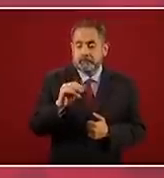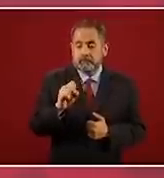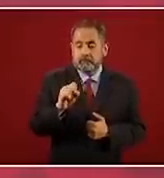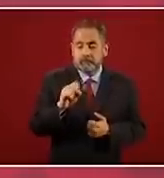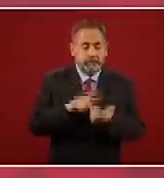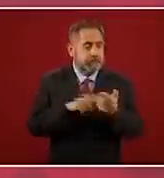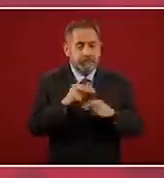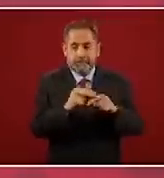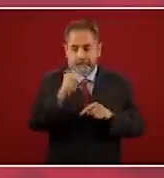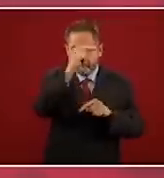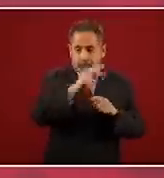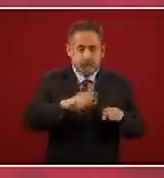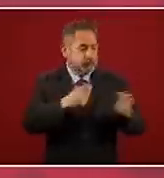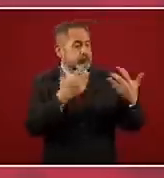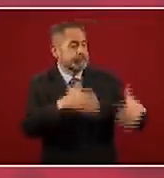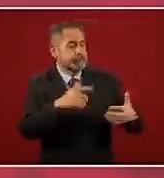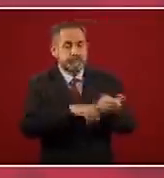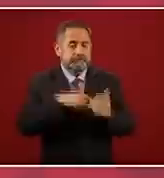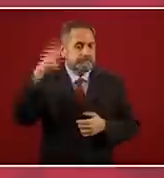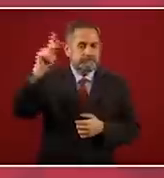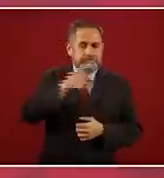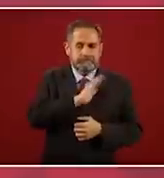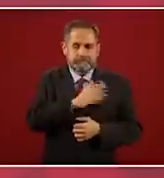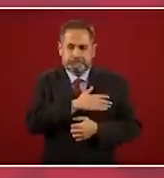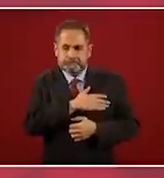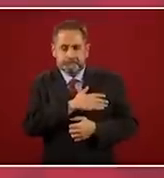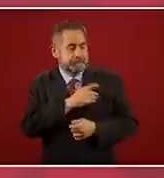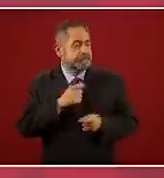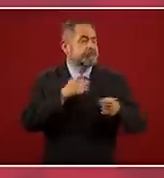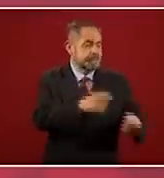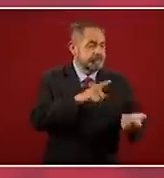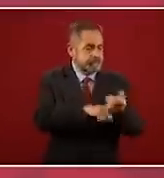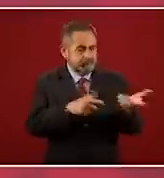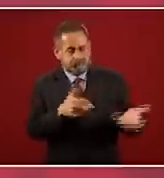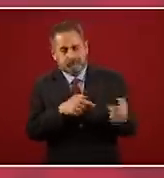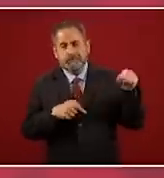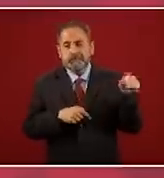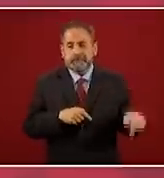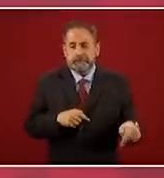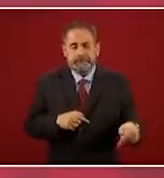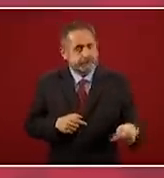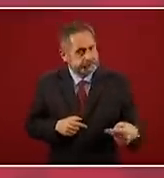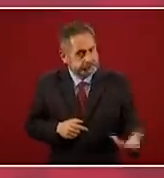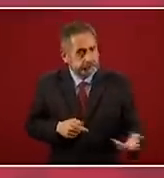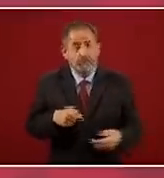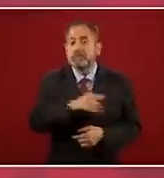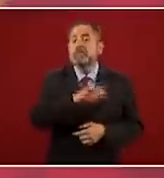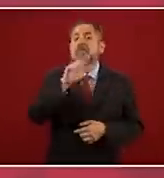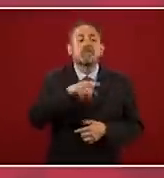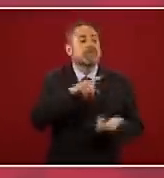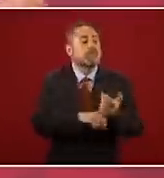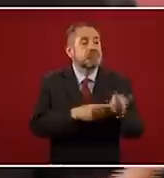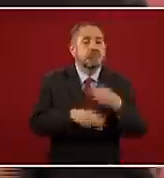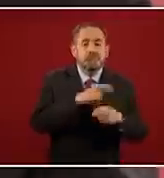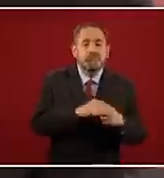en el norte a una empresa española que supuestamente iba a producir